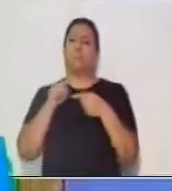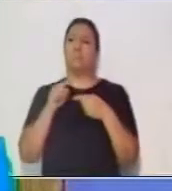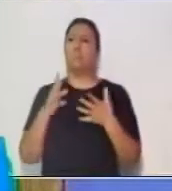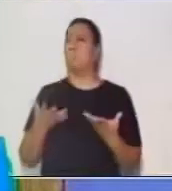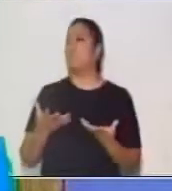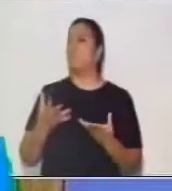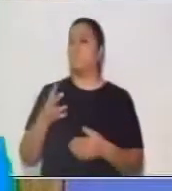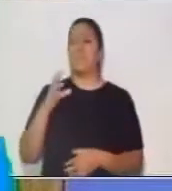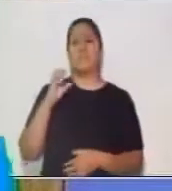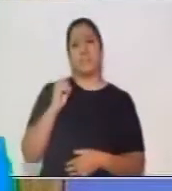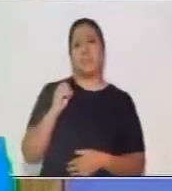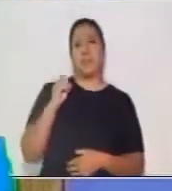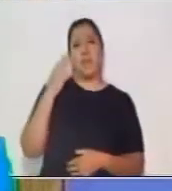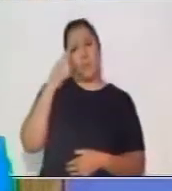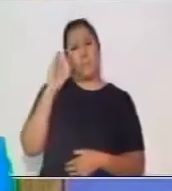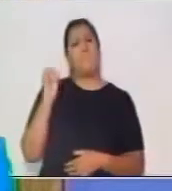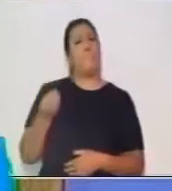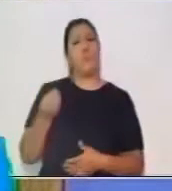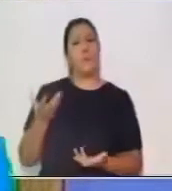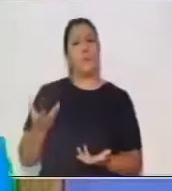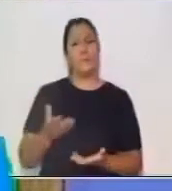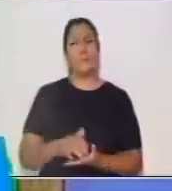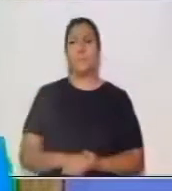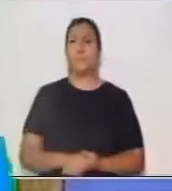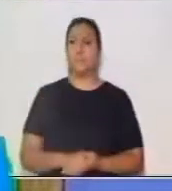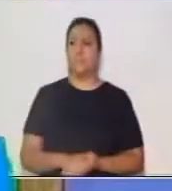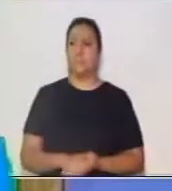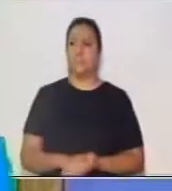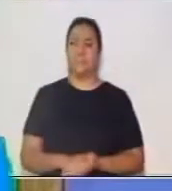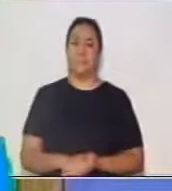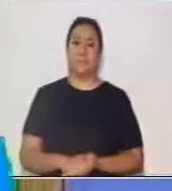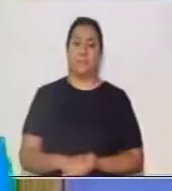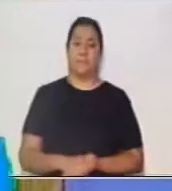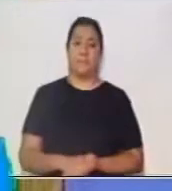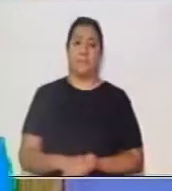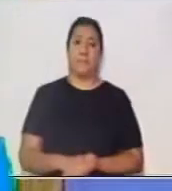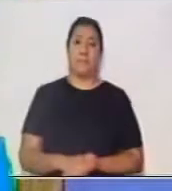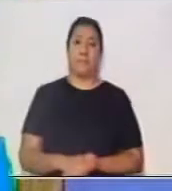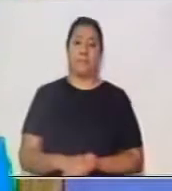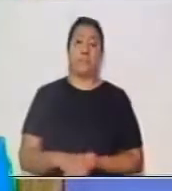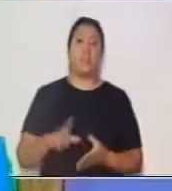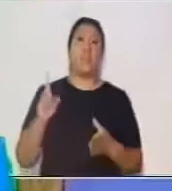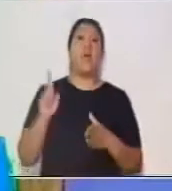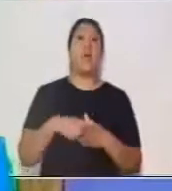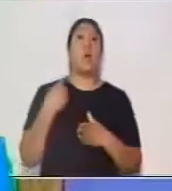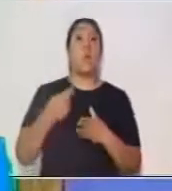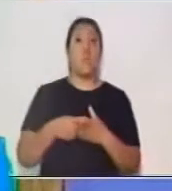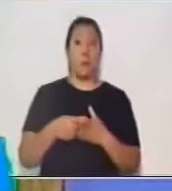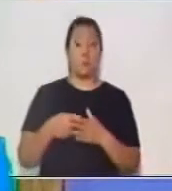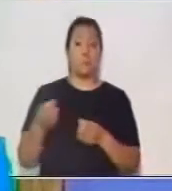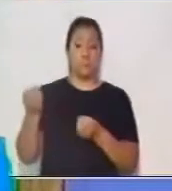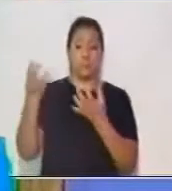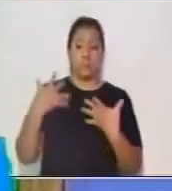ella viene seguido aquí? Bueno, es que viene diario. De pronto pasan semanas y no pasa por aquí.